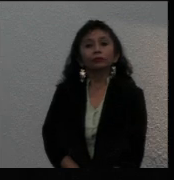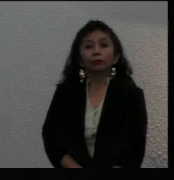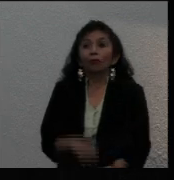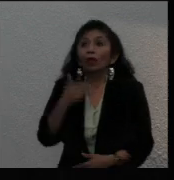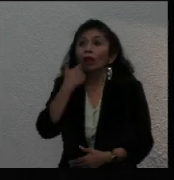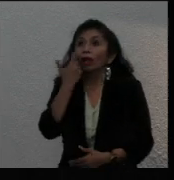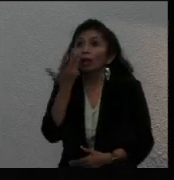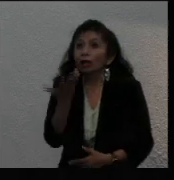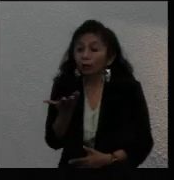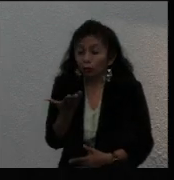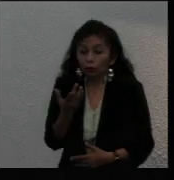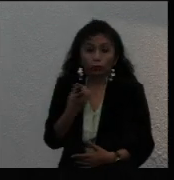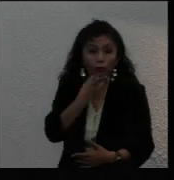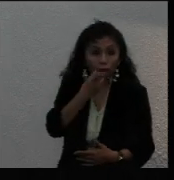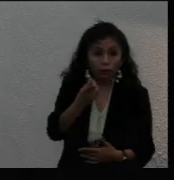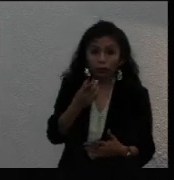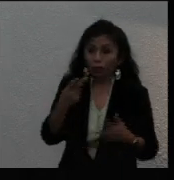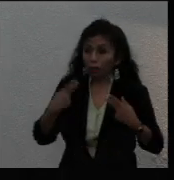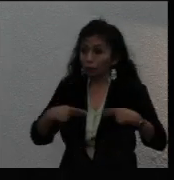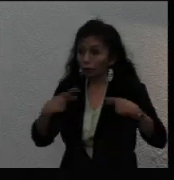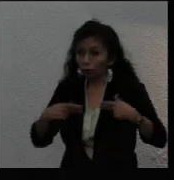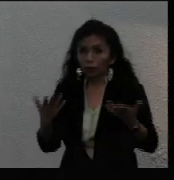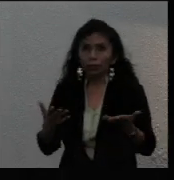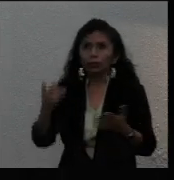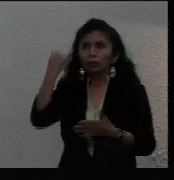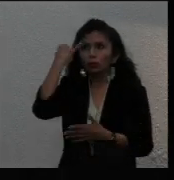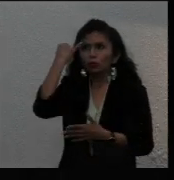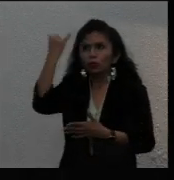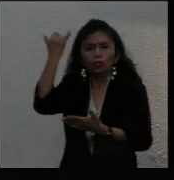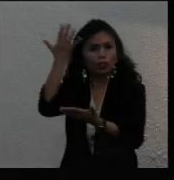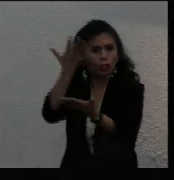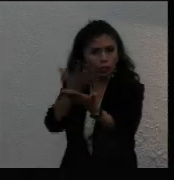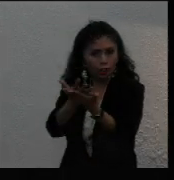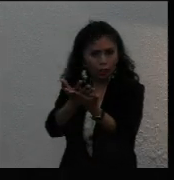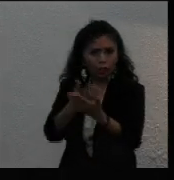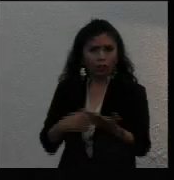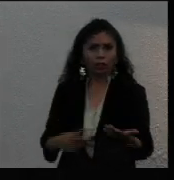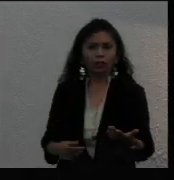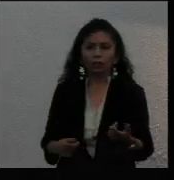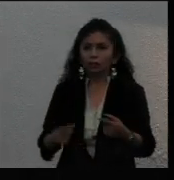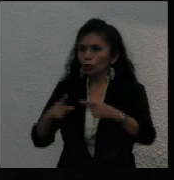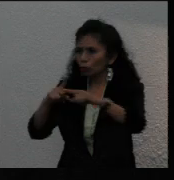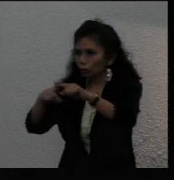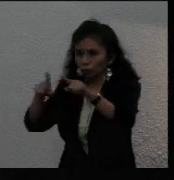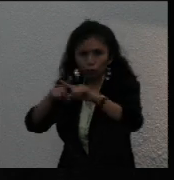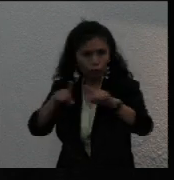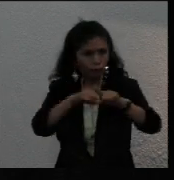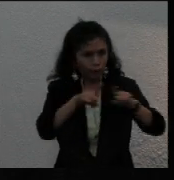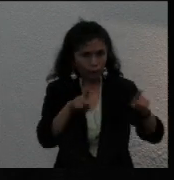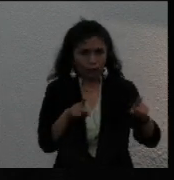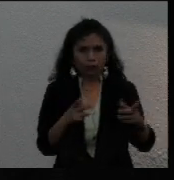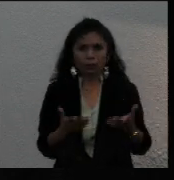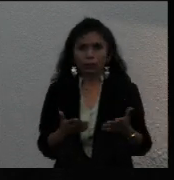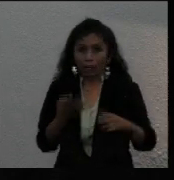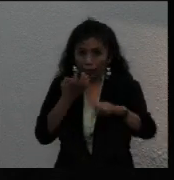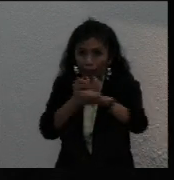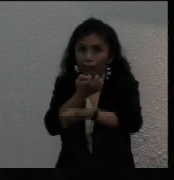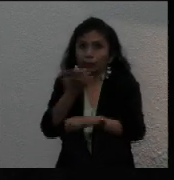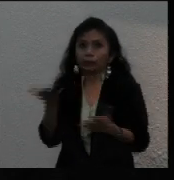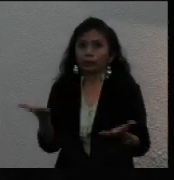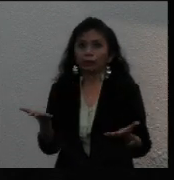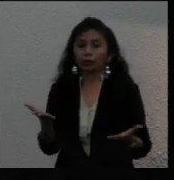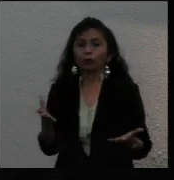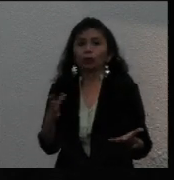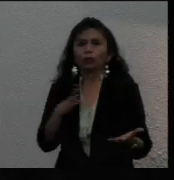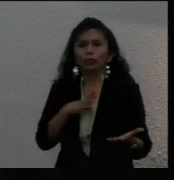Queremos decirles a los ciudadanos que presentaremos iniciativas de reformas a los diversos ordenamientos legales en la entidad que